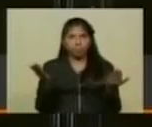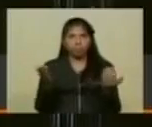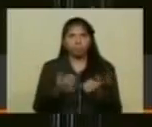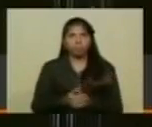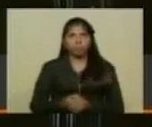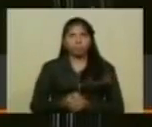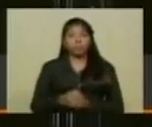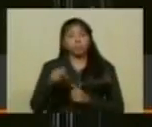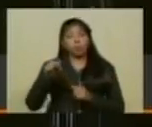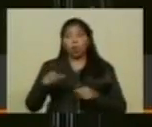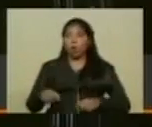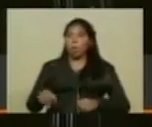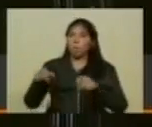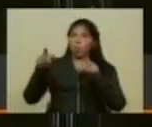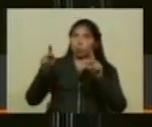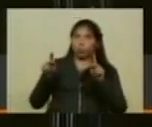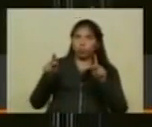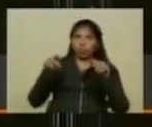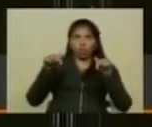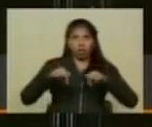por esta oportunidad